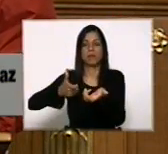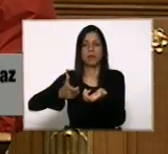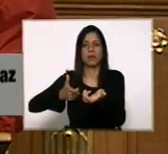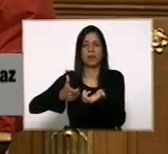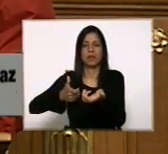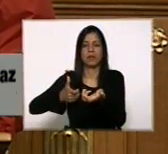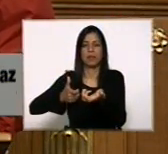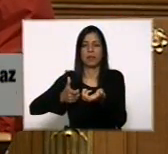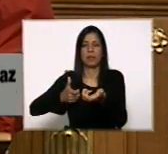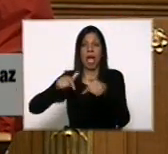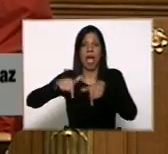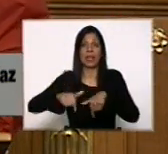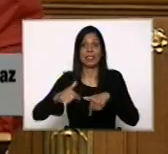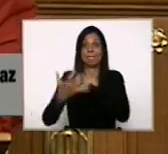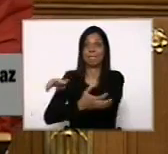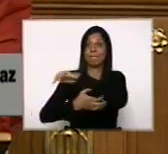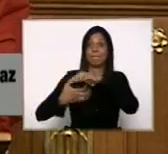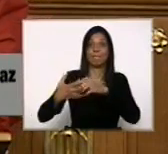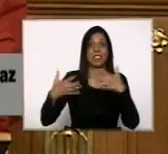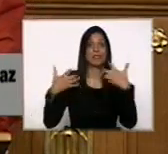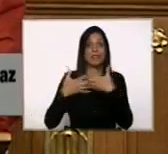lugar donde